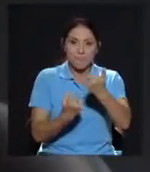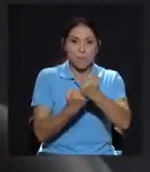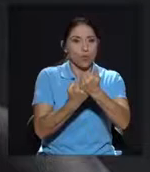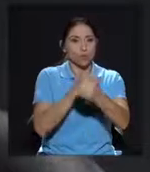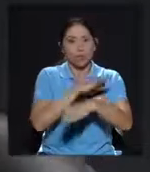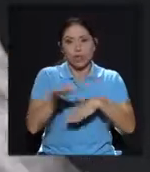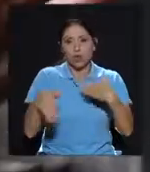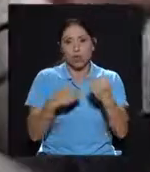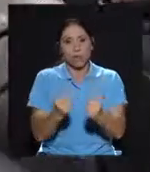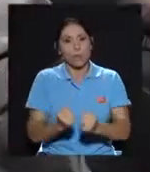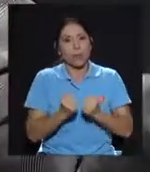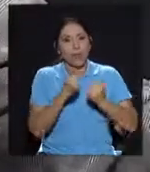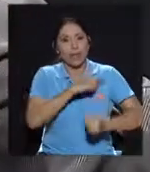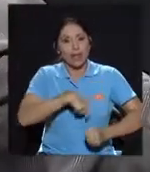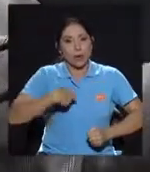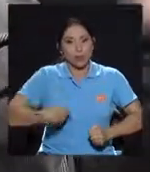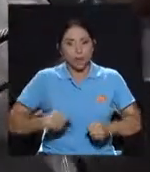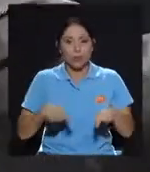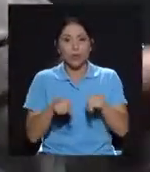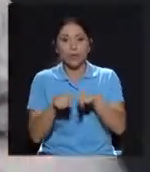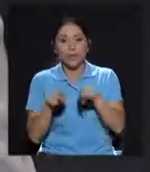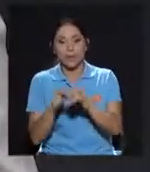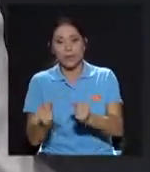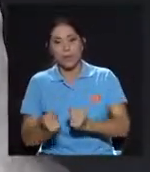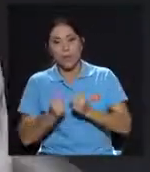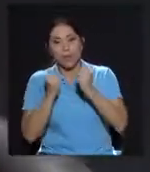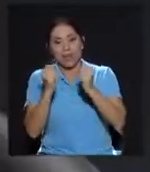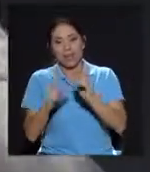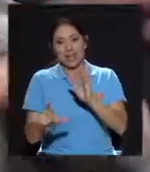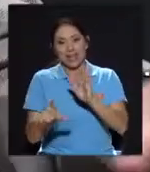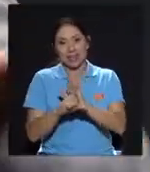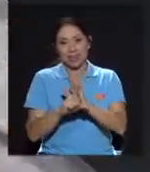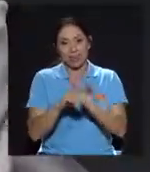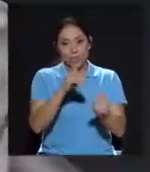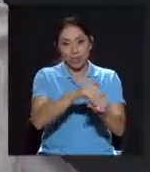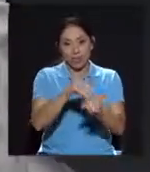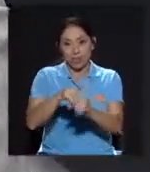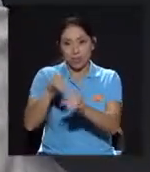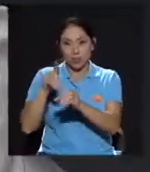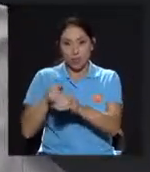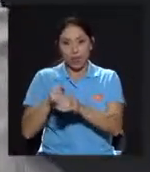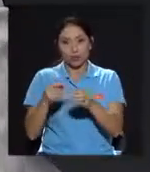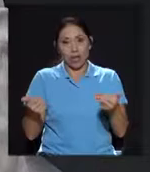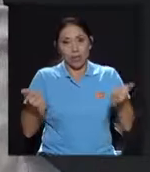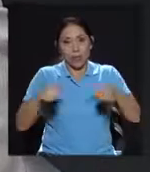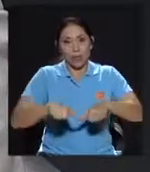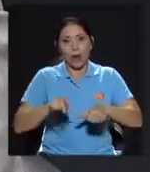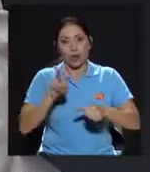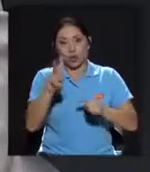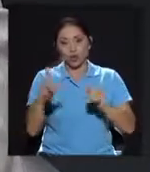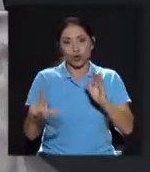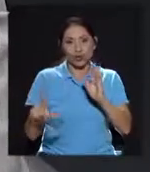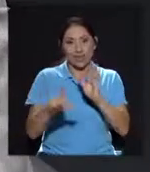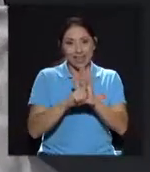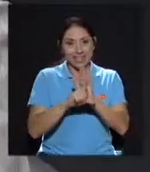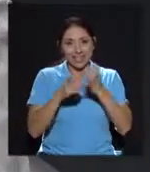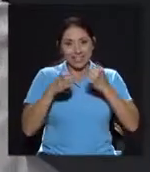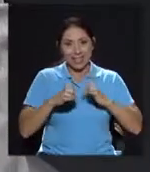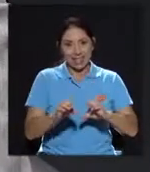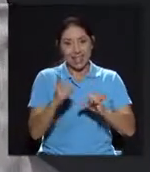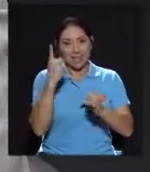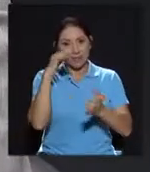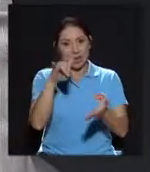todo el poder ejecutivo pero además del poder legislativo de los diputados que aprobaron dos leyes estratégicas para esto una es